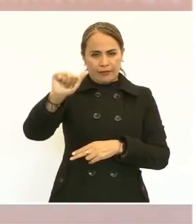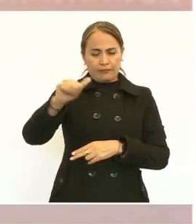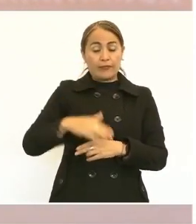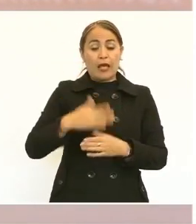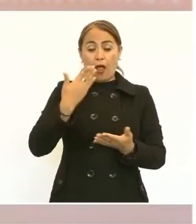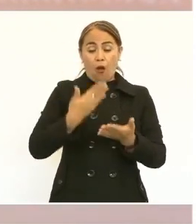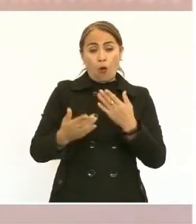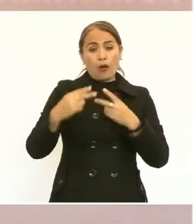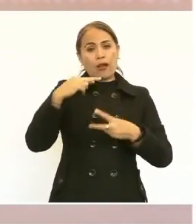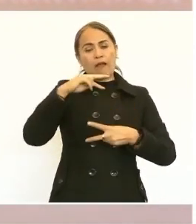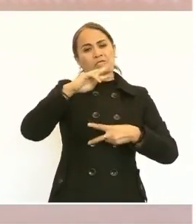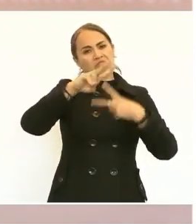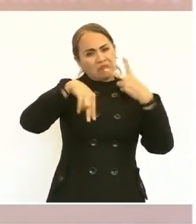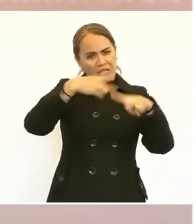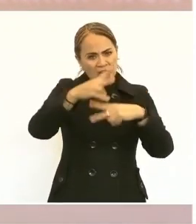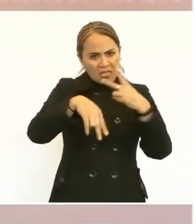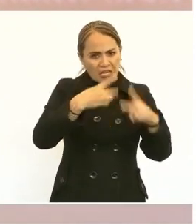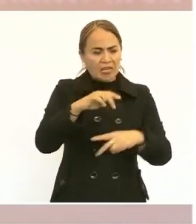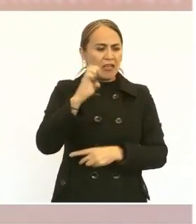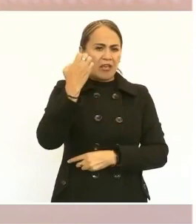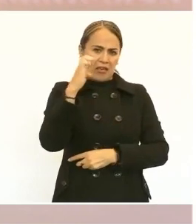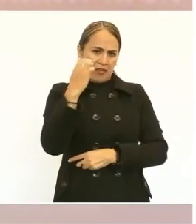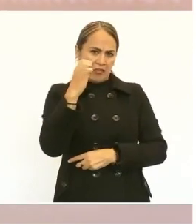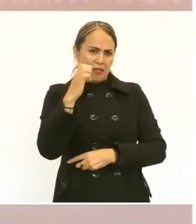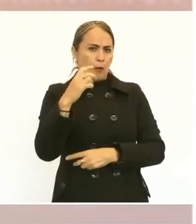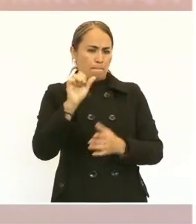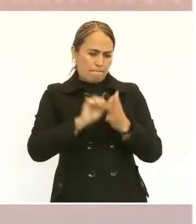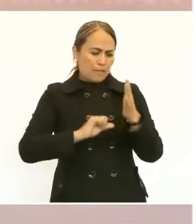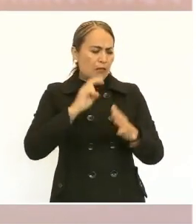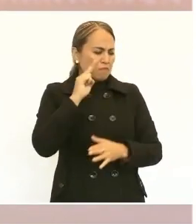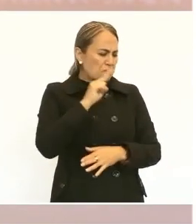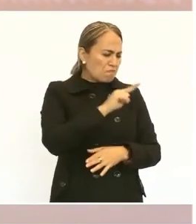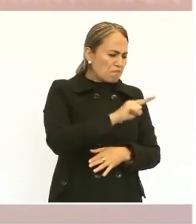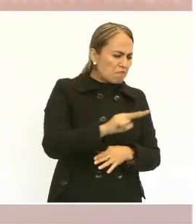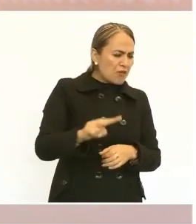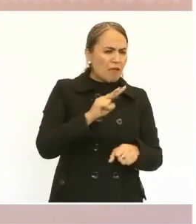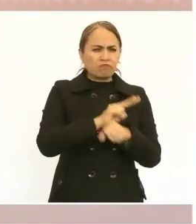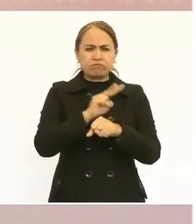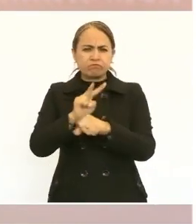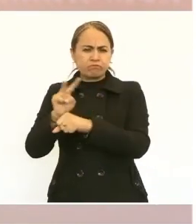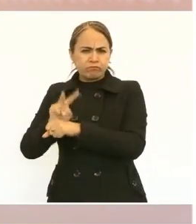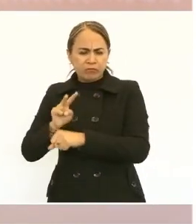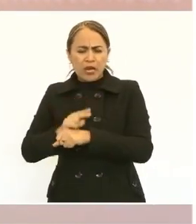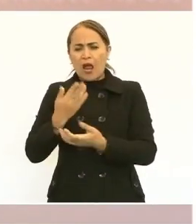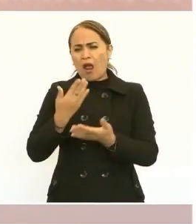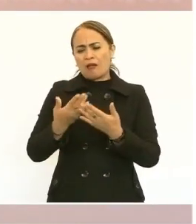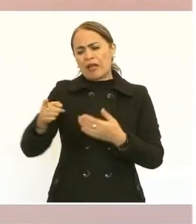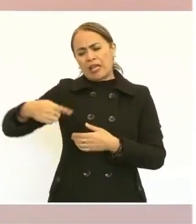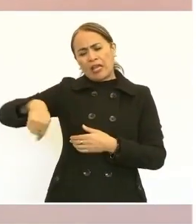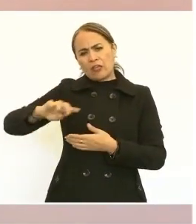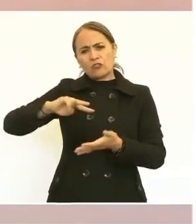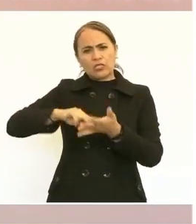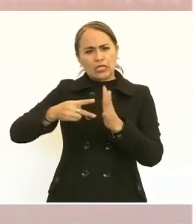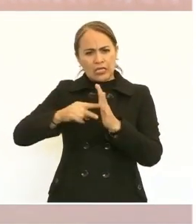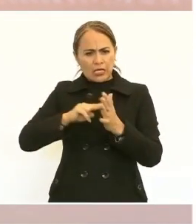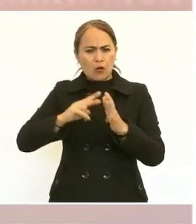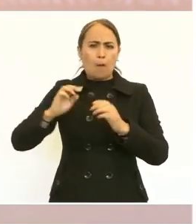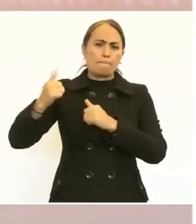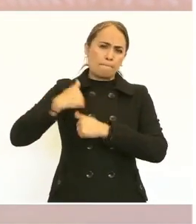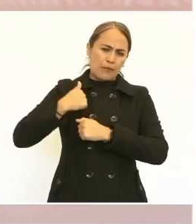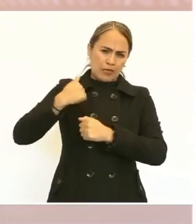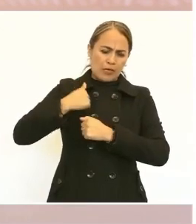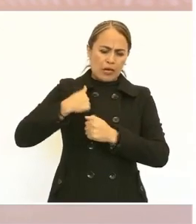en enero a una supervisión. Ahí nos están ayudando los ingenieros militares y